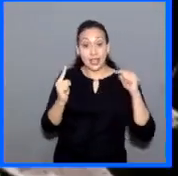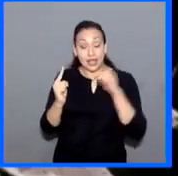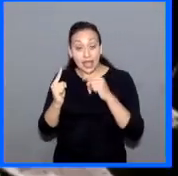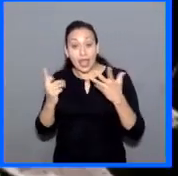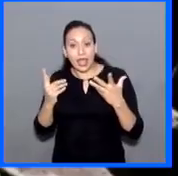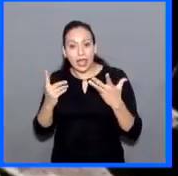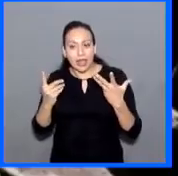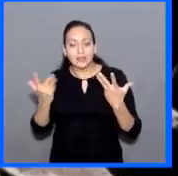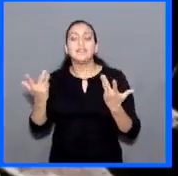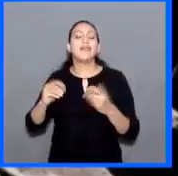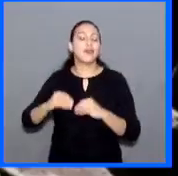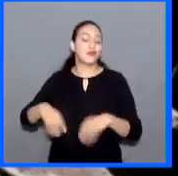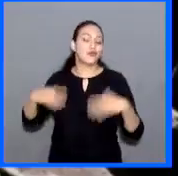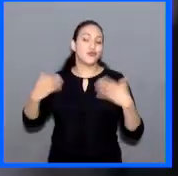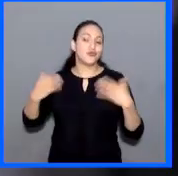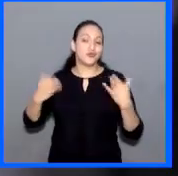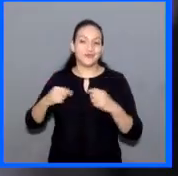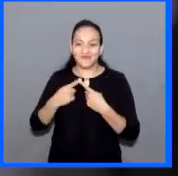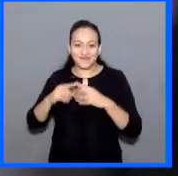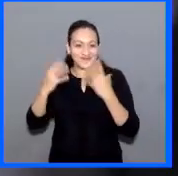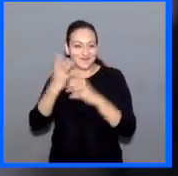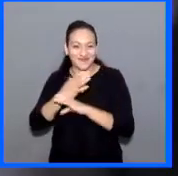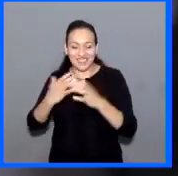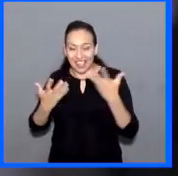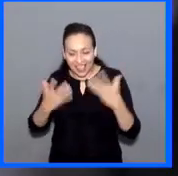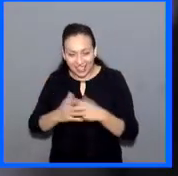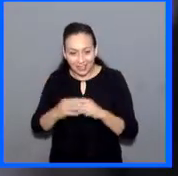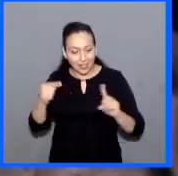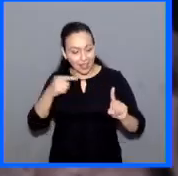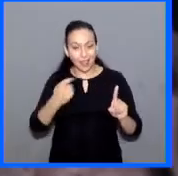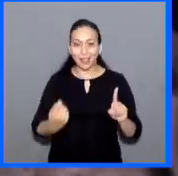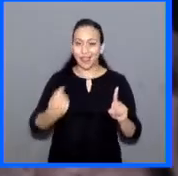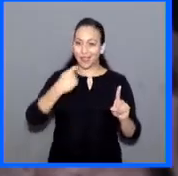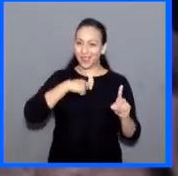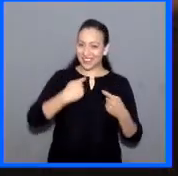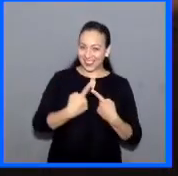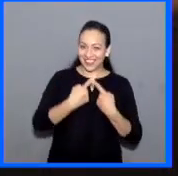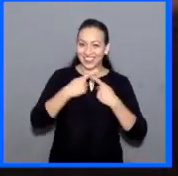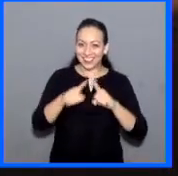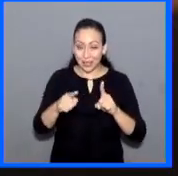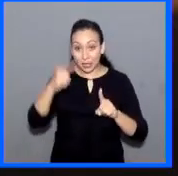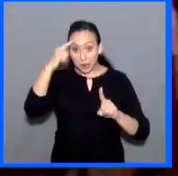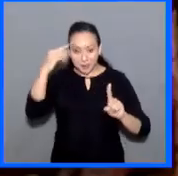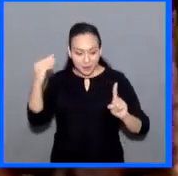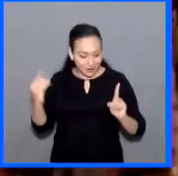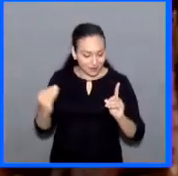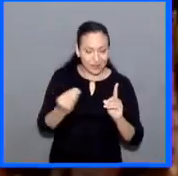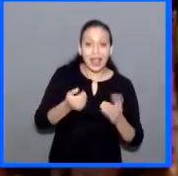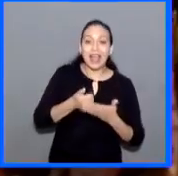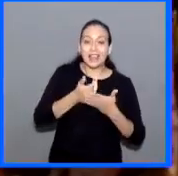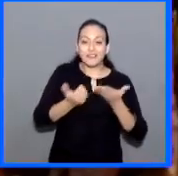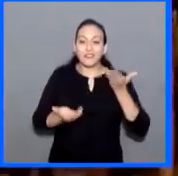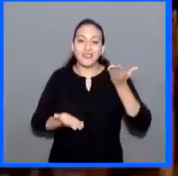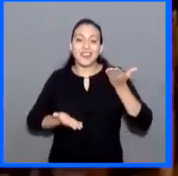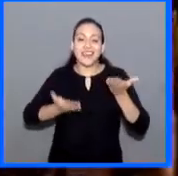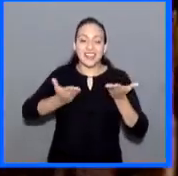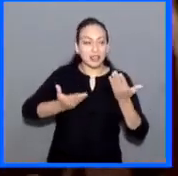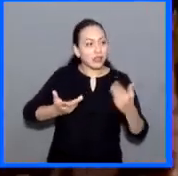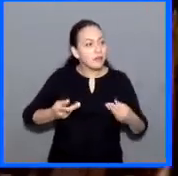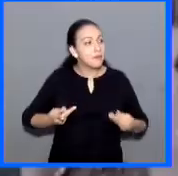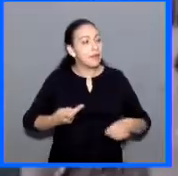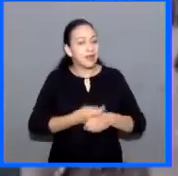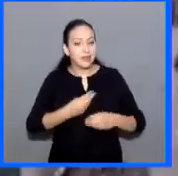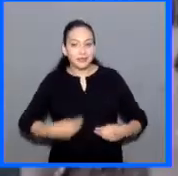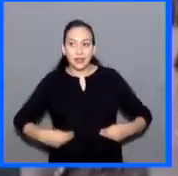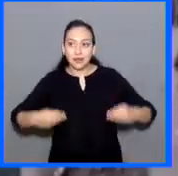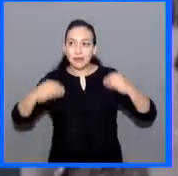vida. Ahí adoptará otra identidad para ayudar a restablecer el equilibrio entre la realidad y la ficción